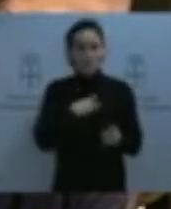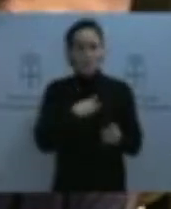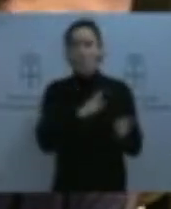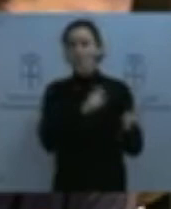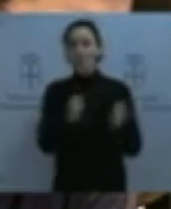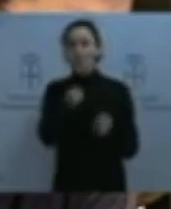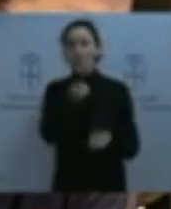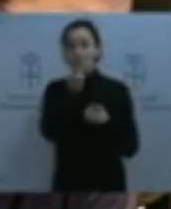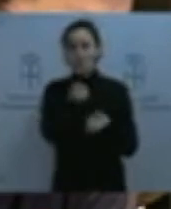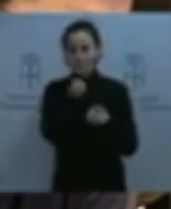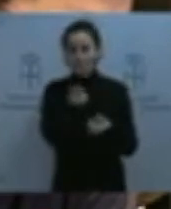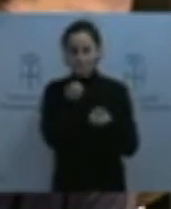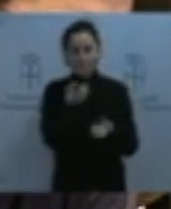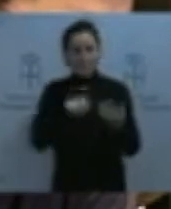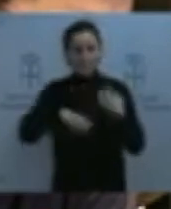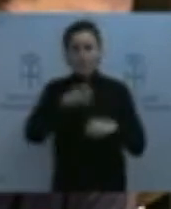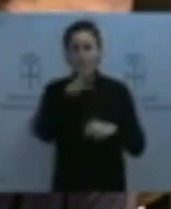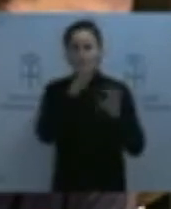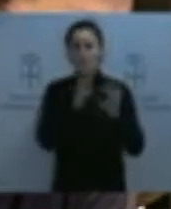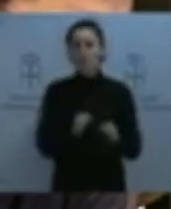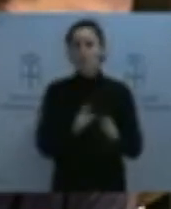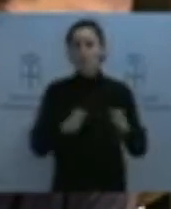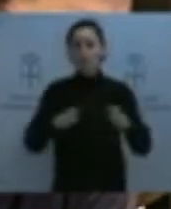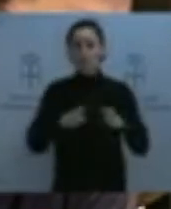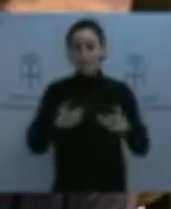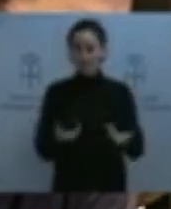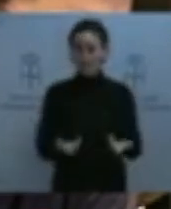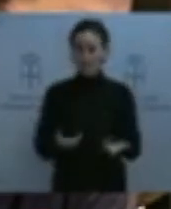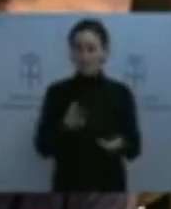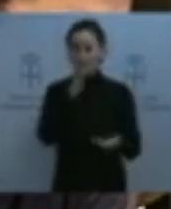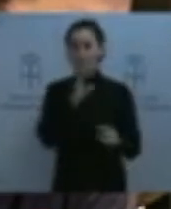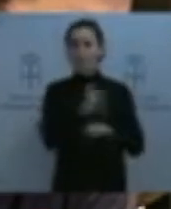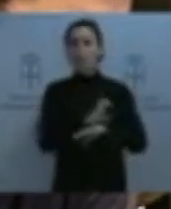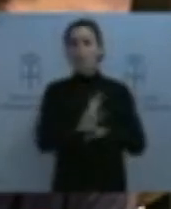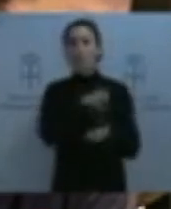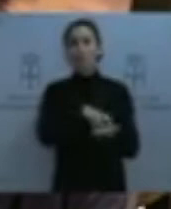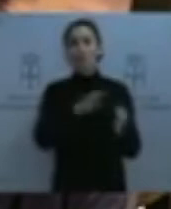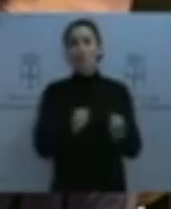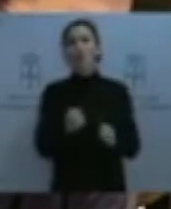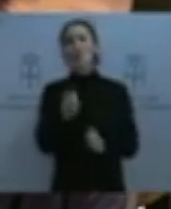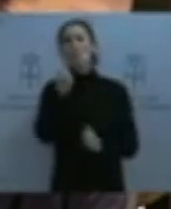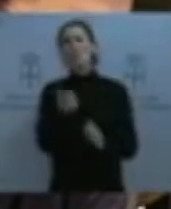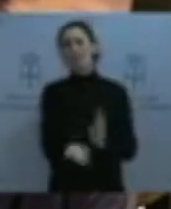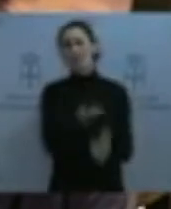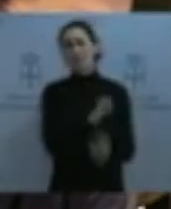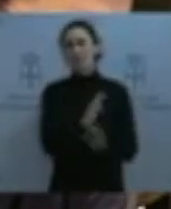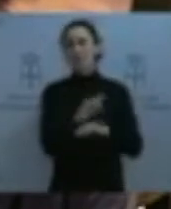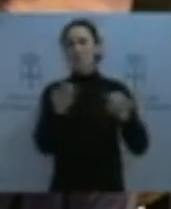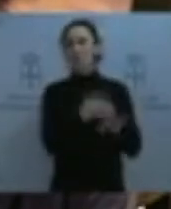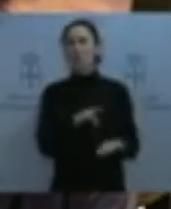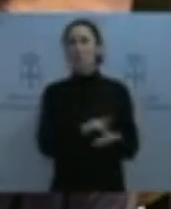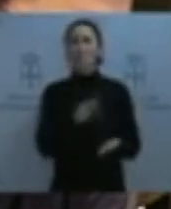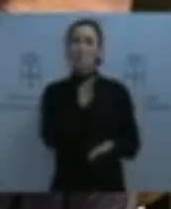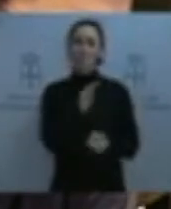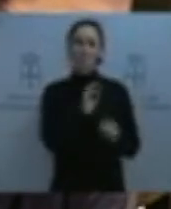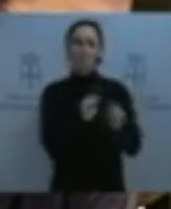información que se da en formato digital y que está en la consejería, la mayor parte de ella, a menos de 24 horas antes del pleno en el que se va a celebrar